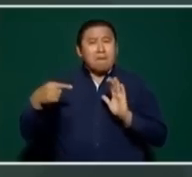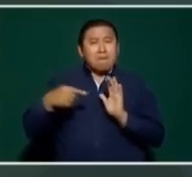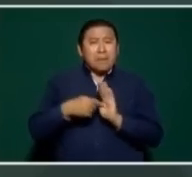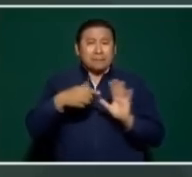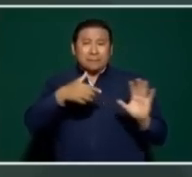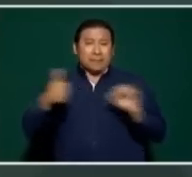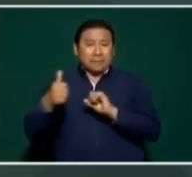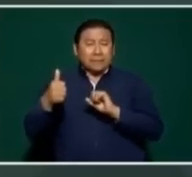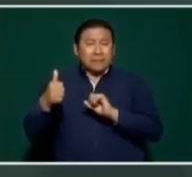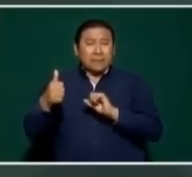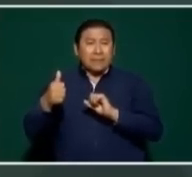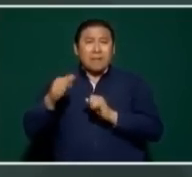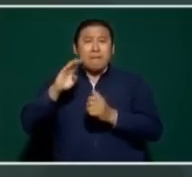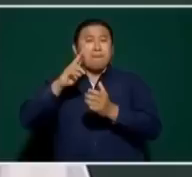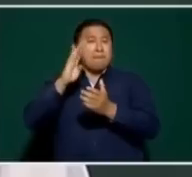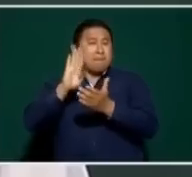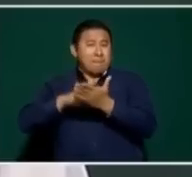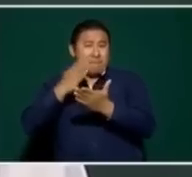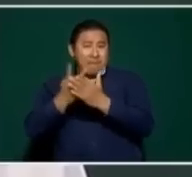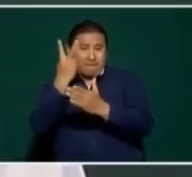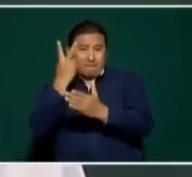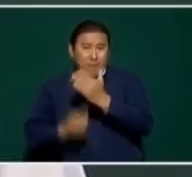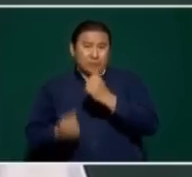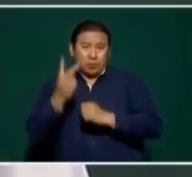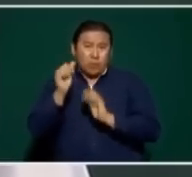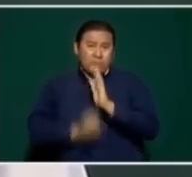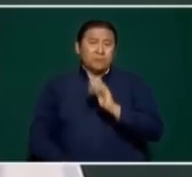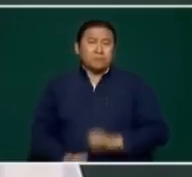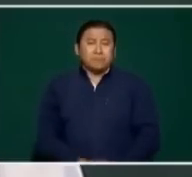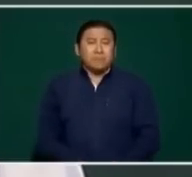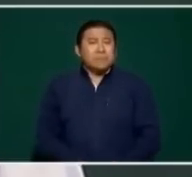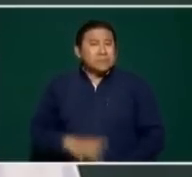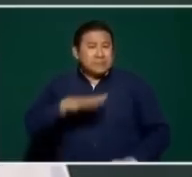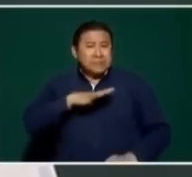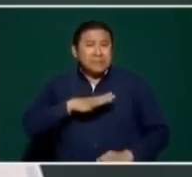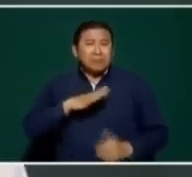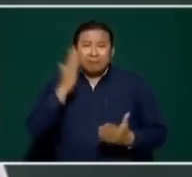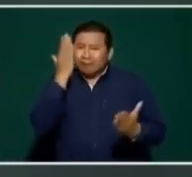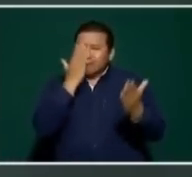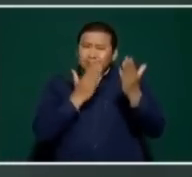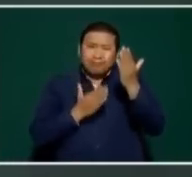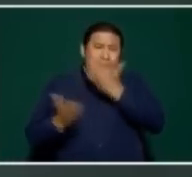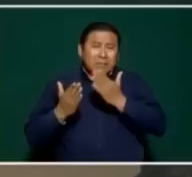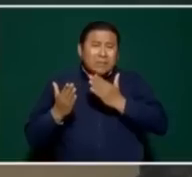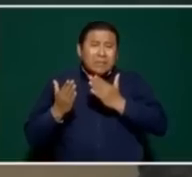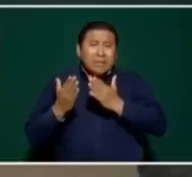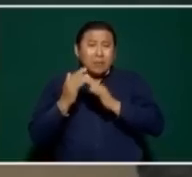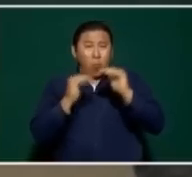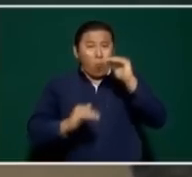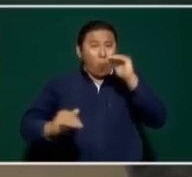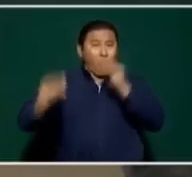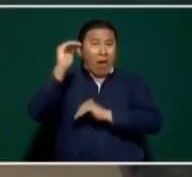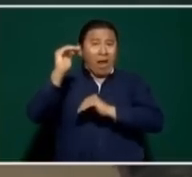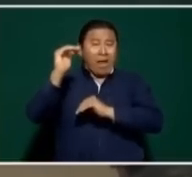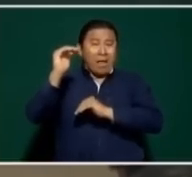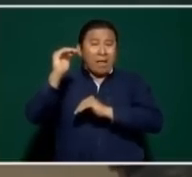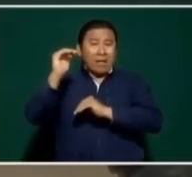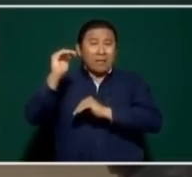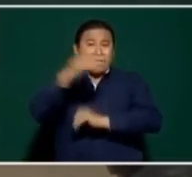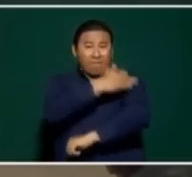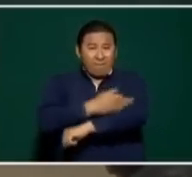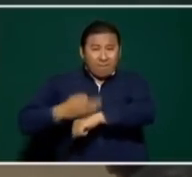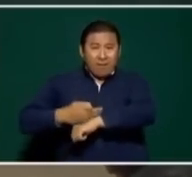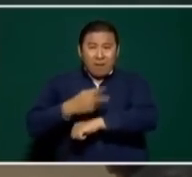1.600 pesos bimestrales. Los que estén estudiando en el nivel superior, de familias de